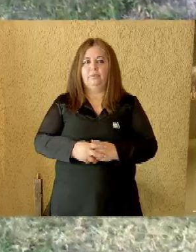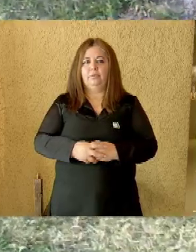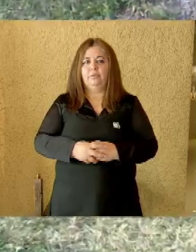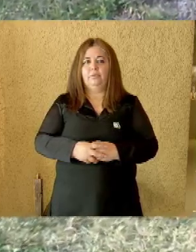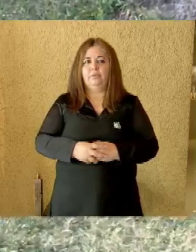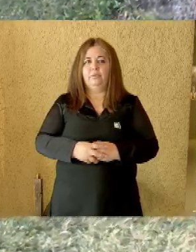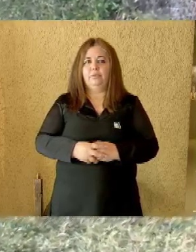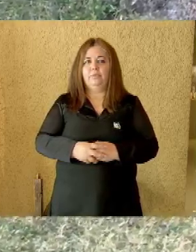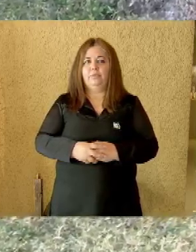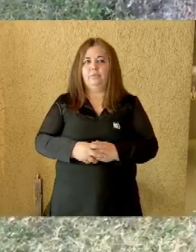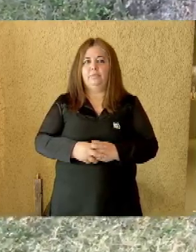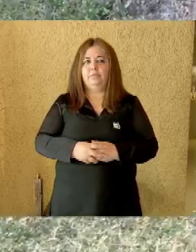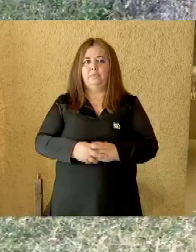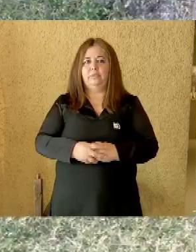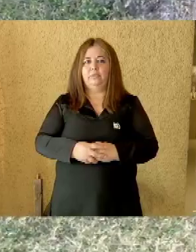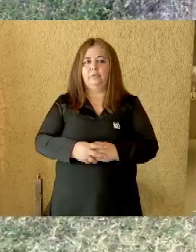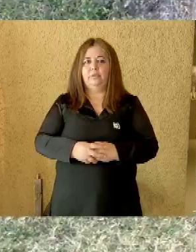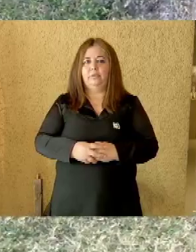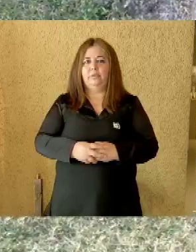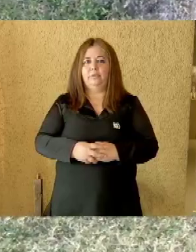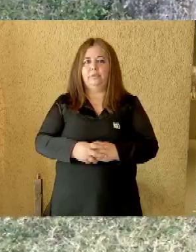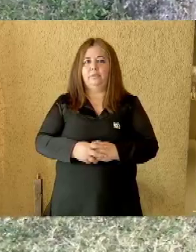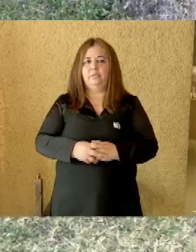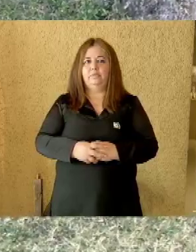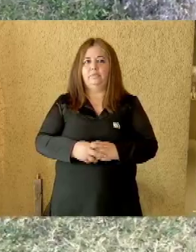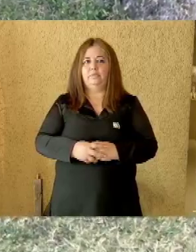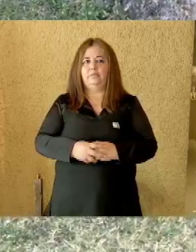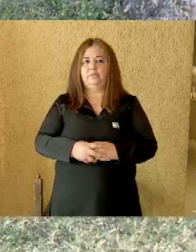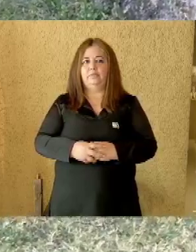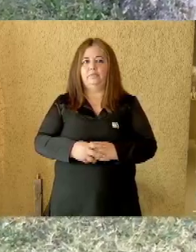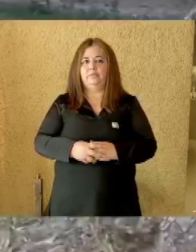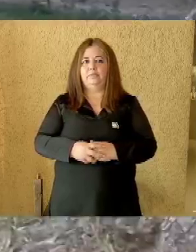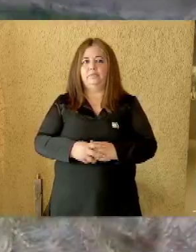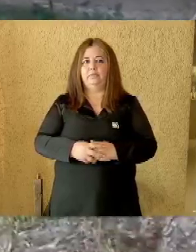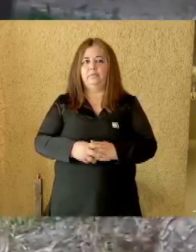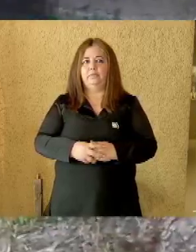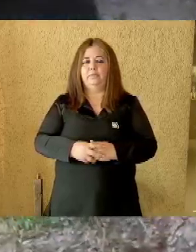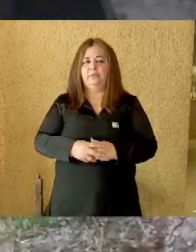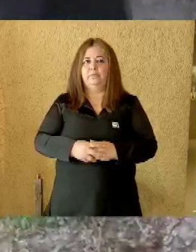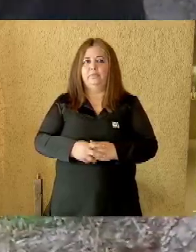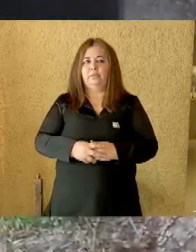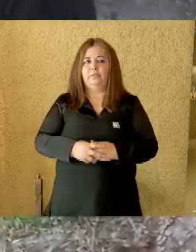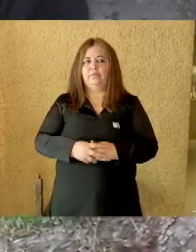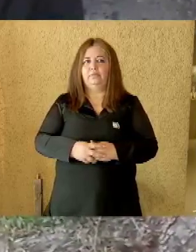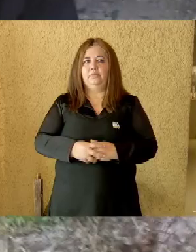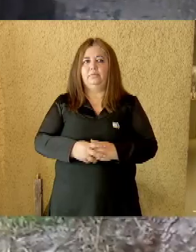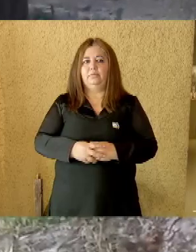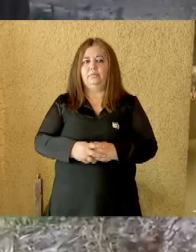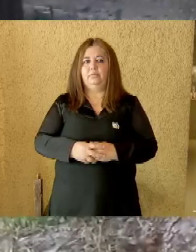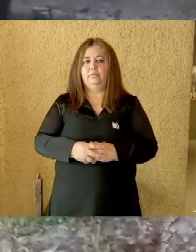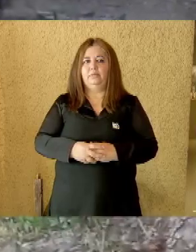en mi viña después de haber cosechado. Salí a caminar